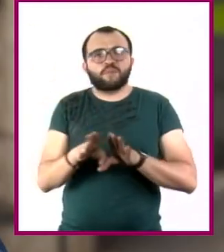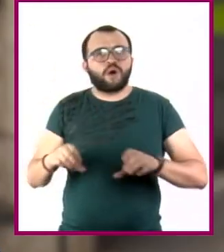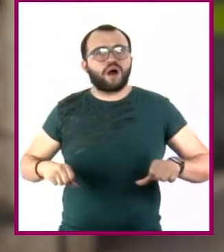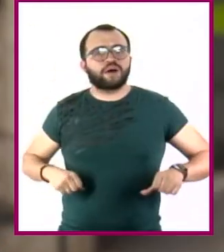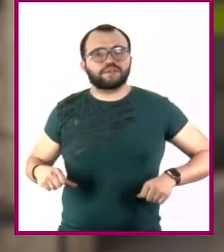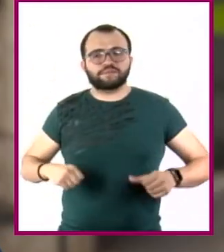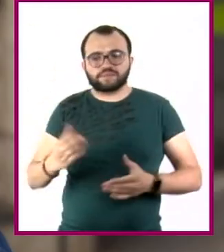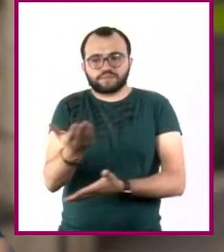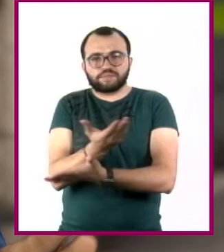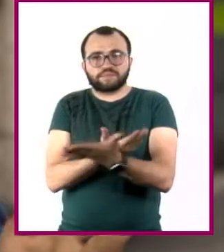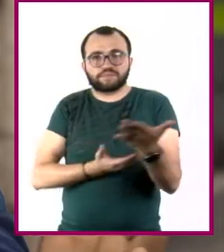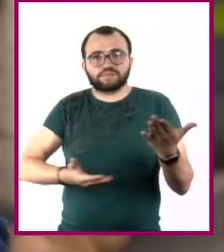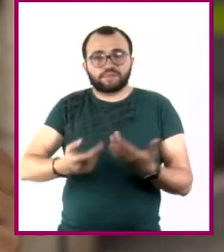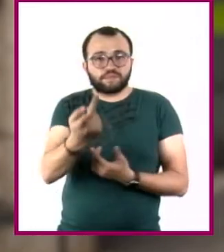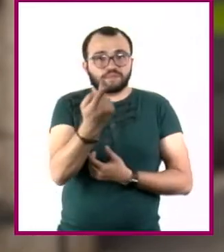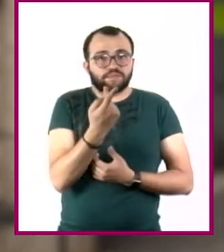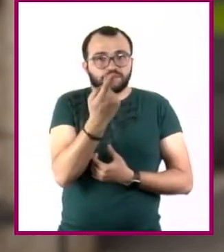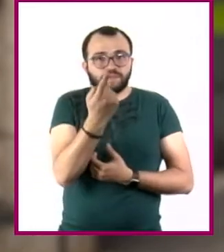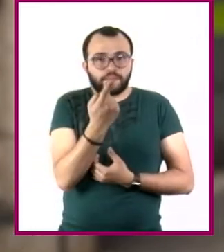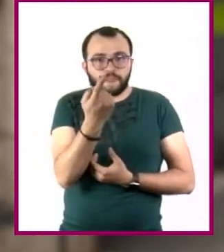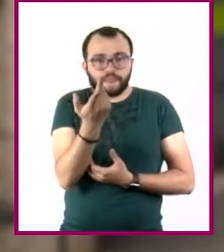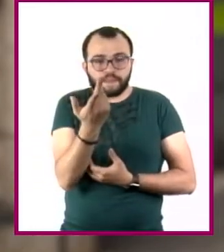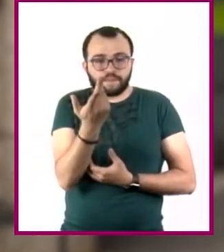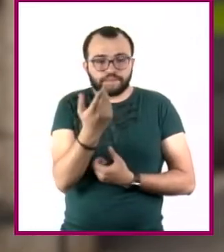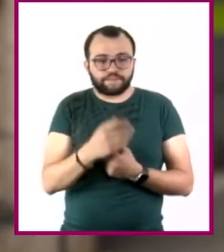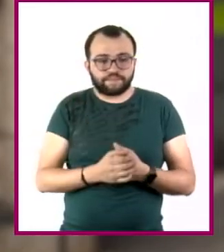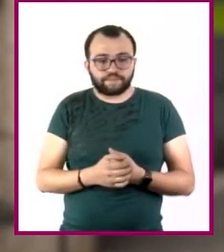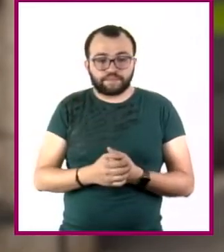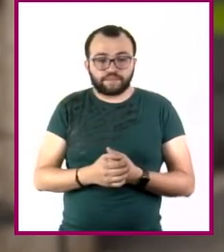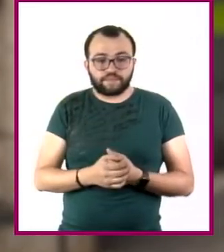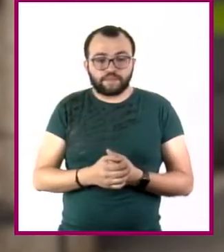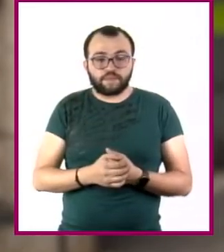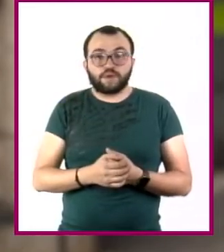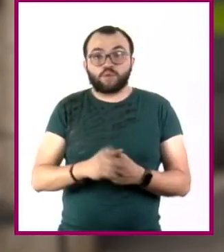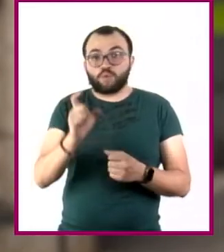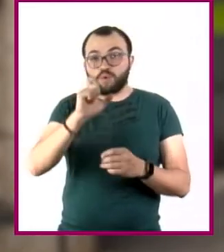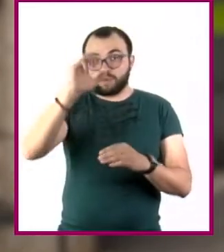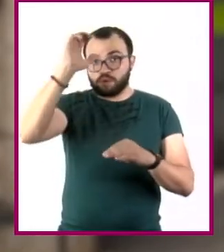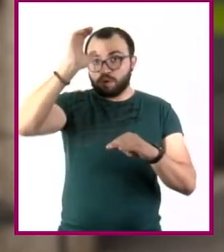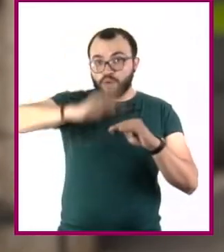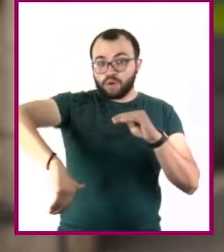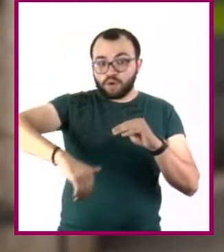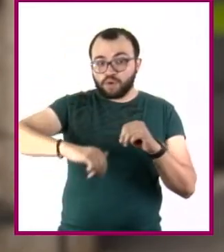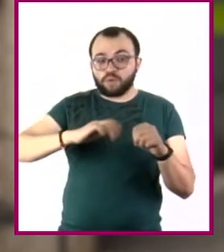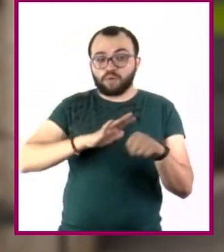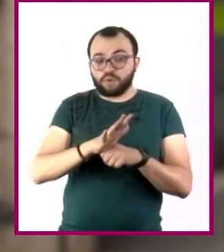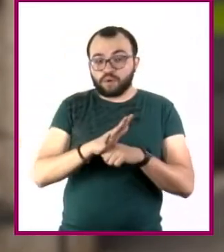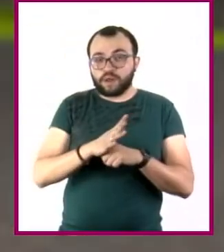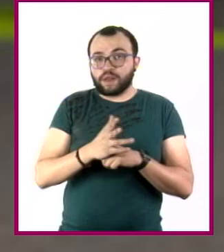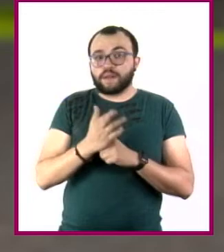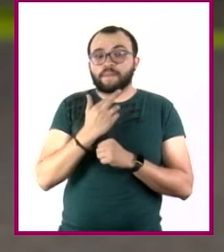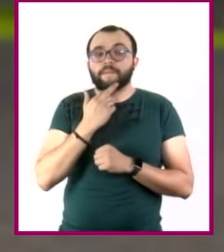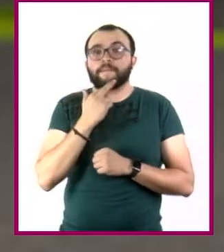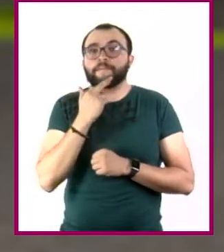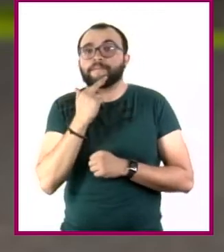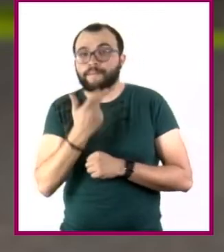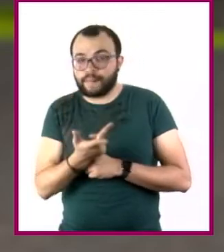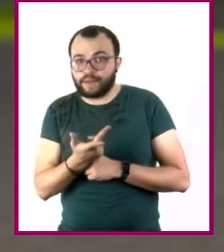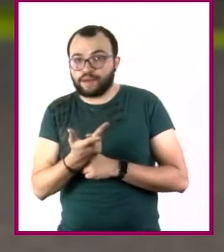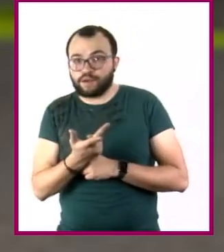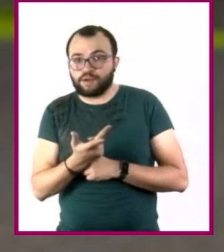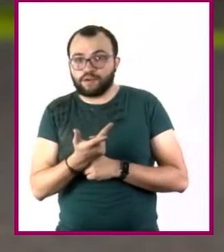requiere la colaboración de todos los participantes. La conclusión a la que llegamos, que es mejor, por